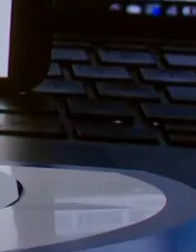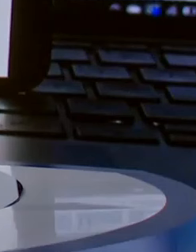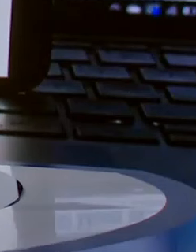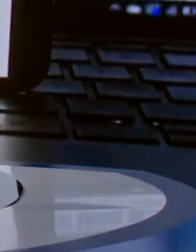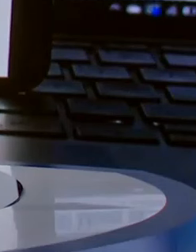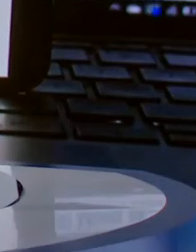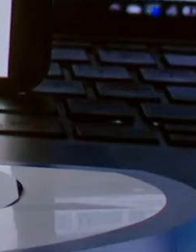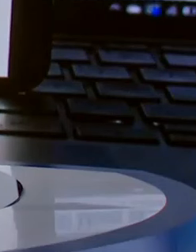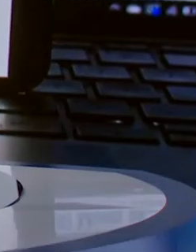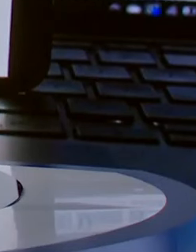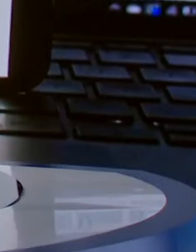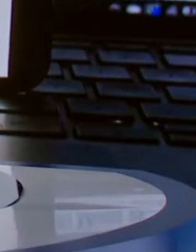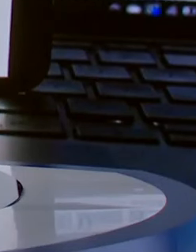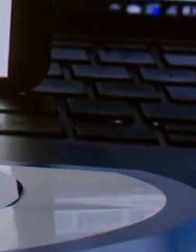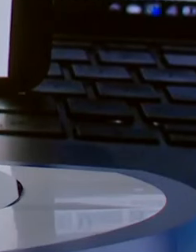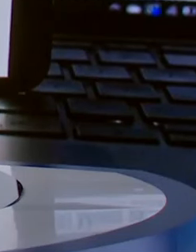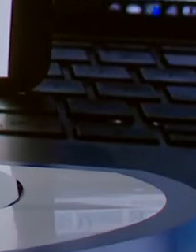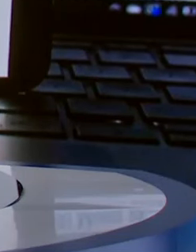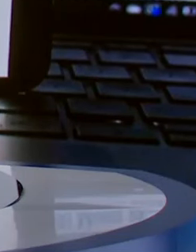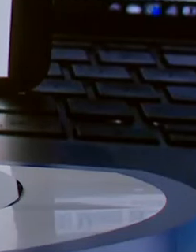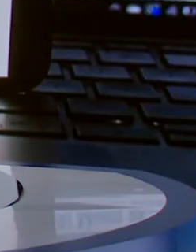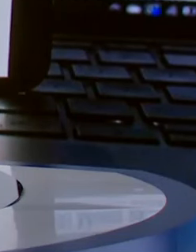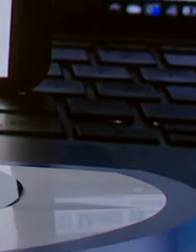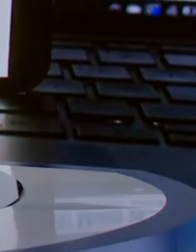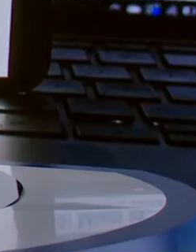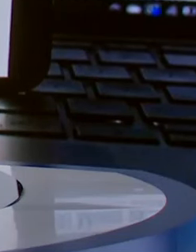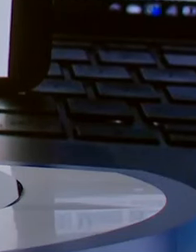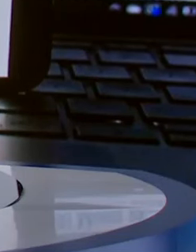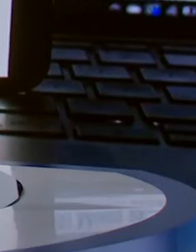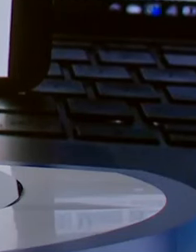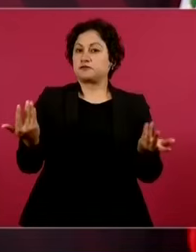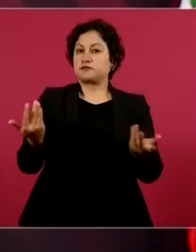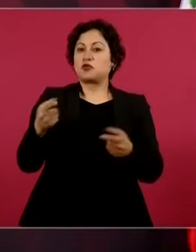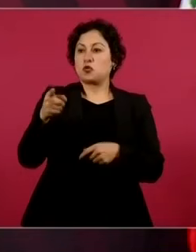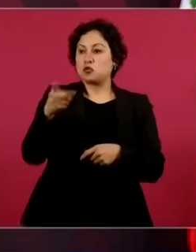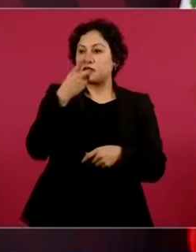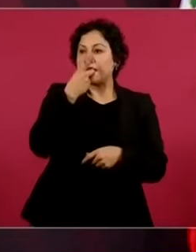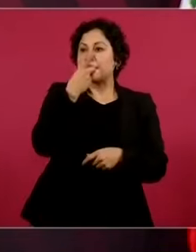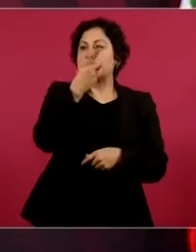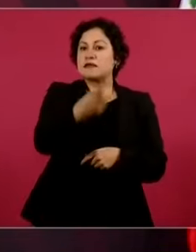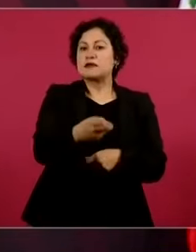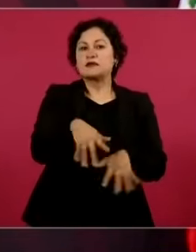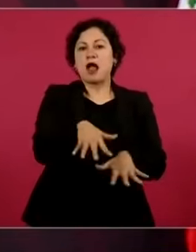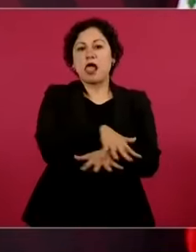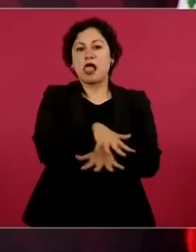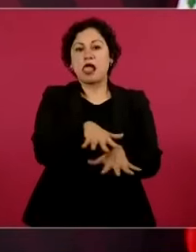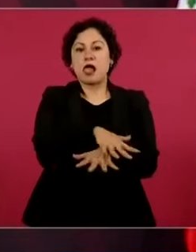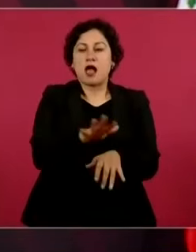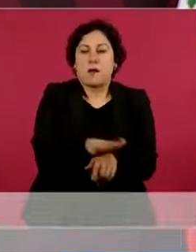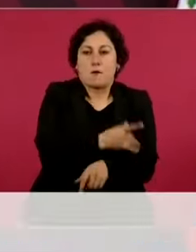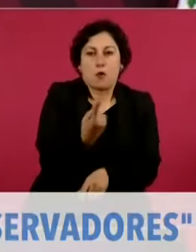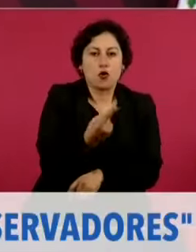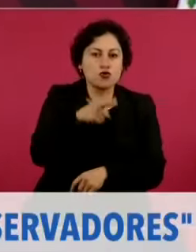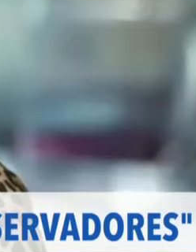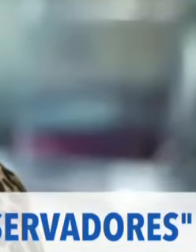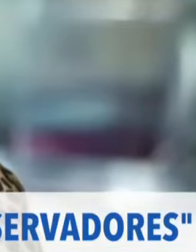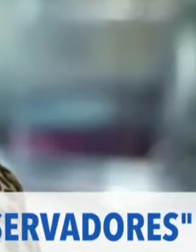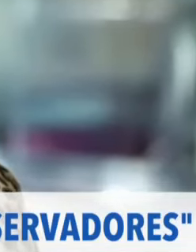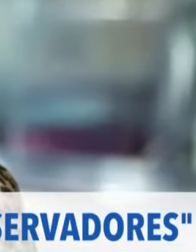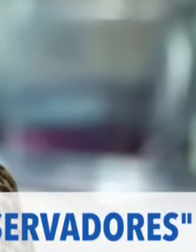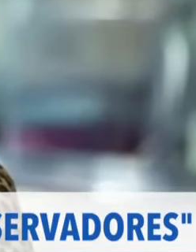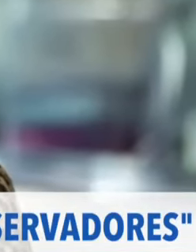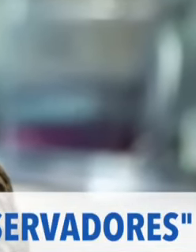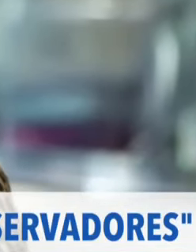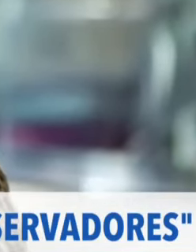El presidente López Obrador dijo que pedirá a la plataforma YouTube que investigue los administradores de esa empresa en México porque bajaron su conferencia de prensa del